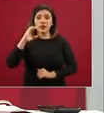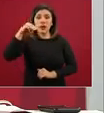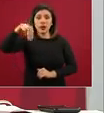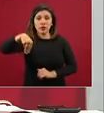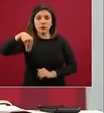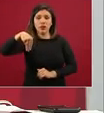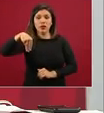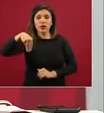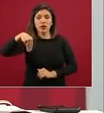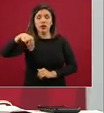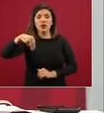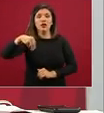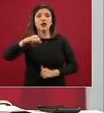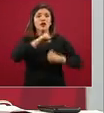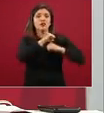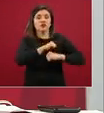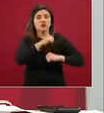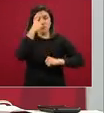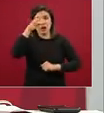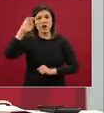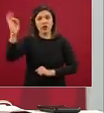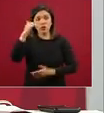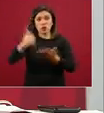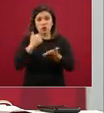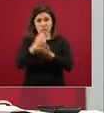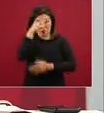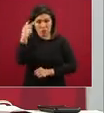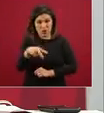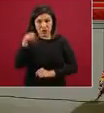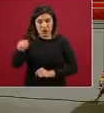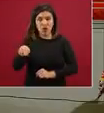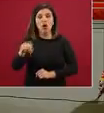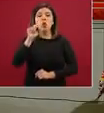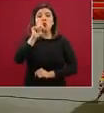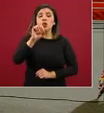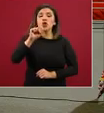AEFCM, de Autoridad Educativa Federal de la Ciudad de México,